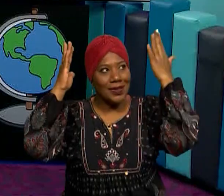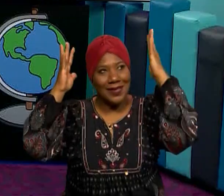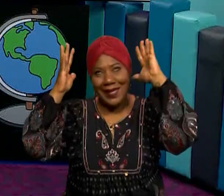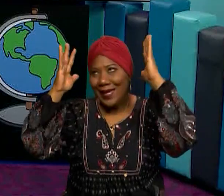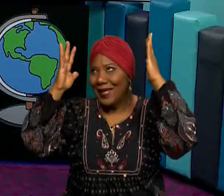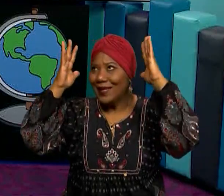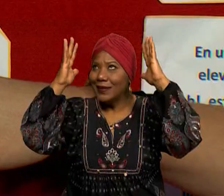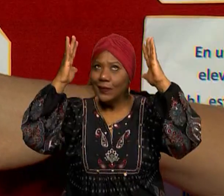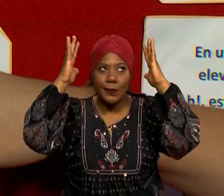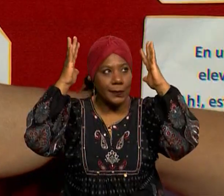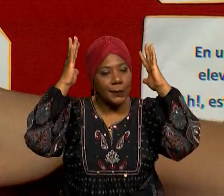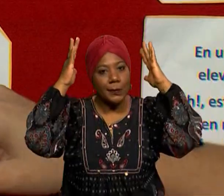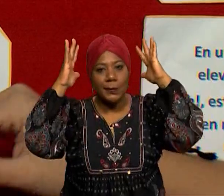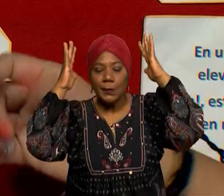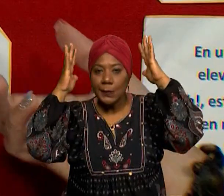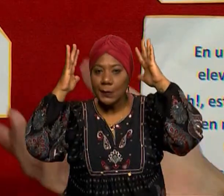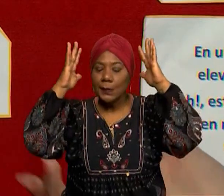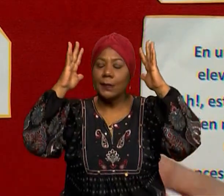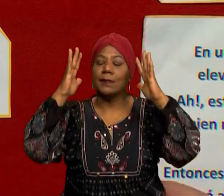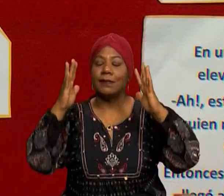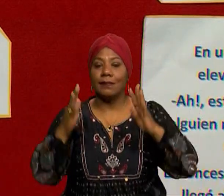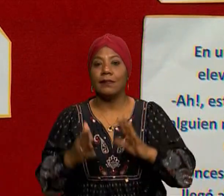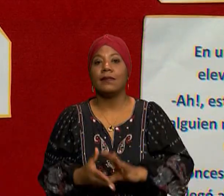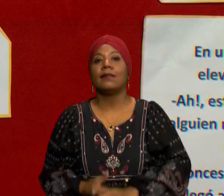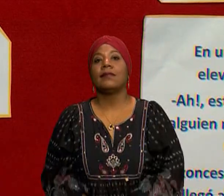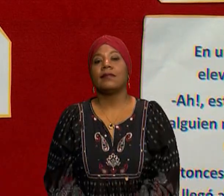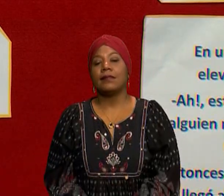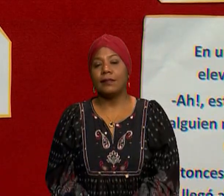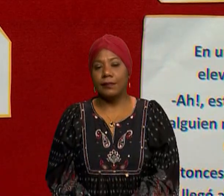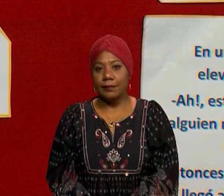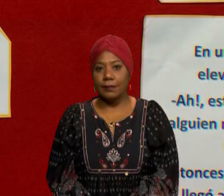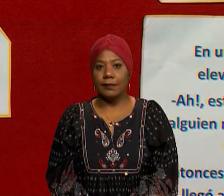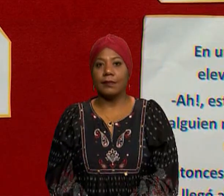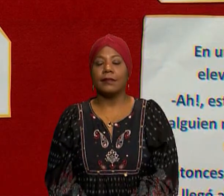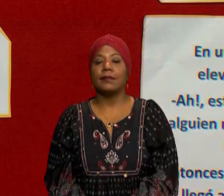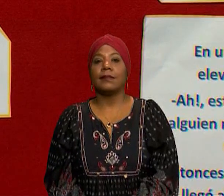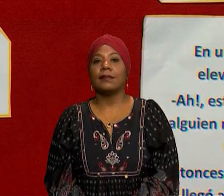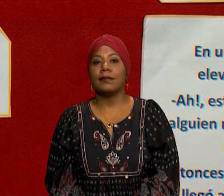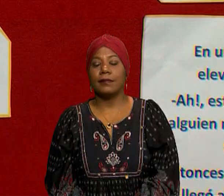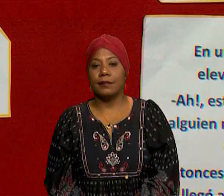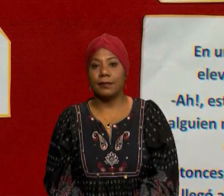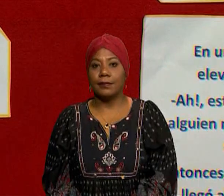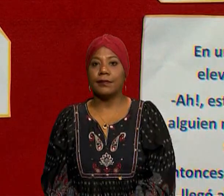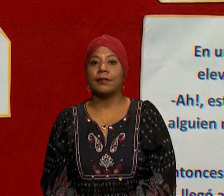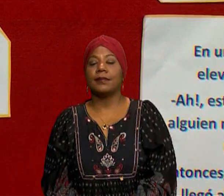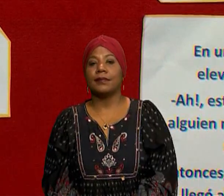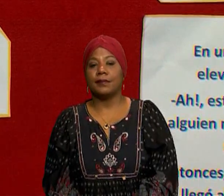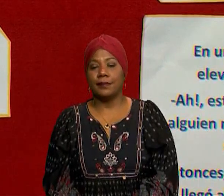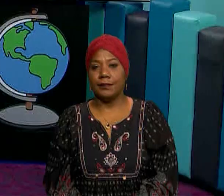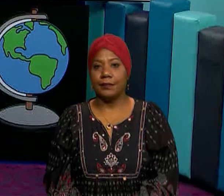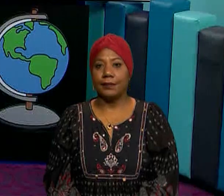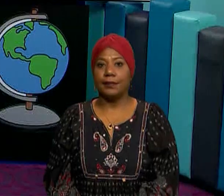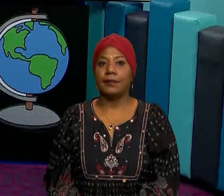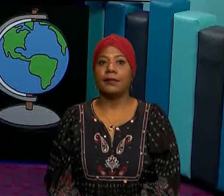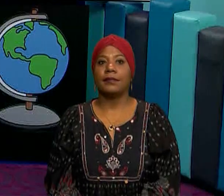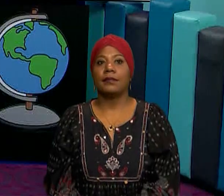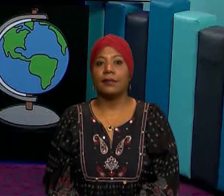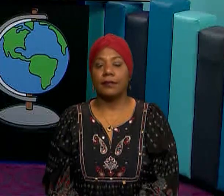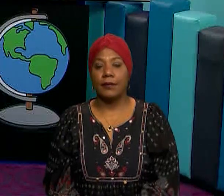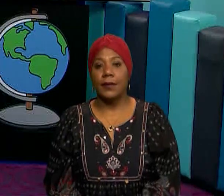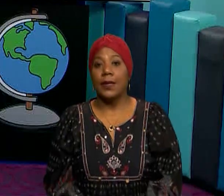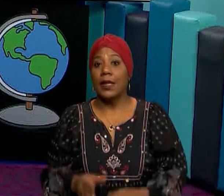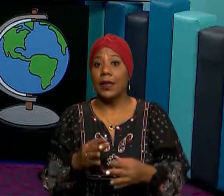caso, los personajes, el niño, como se los mencioné, y el pantalón. El lugar, el bosque. Hay